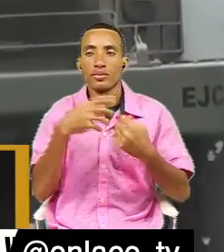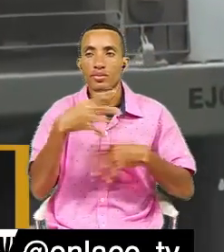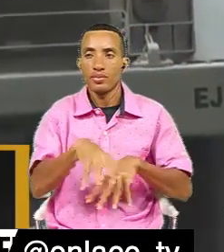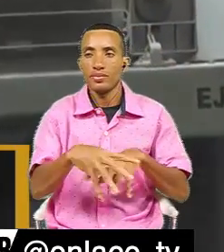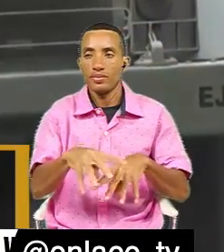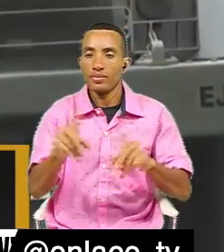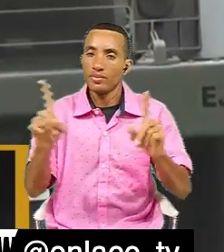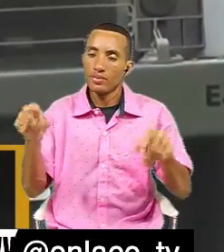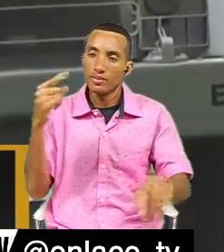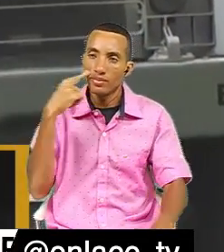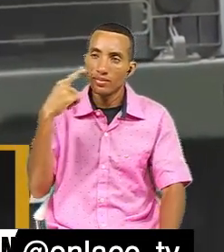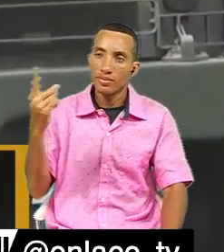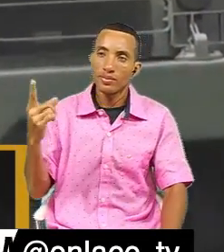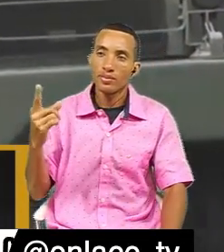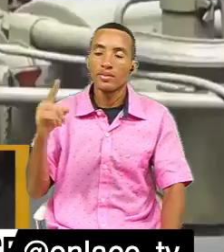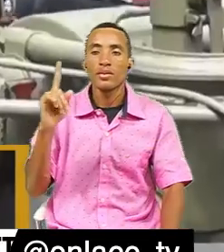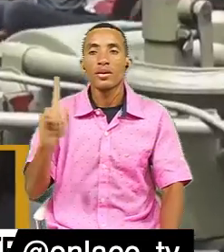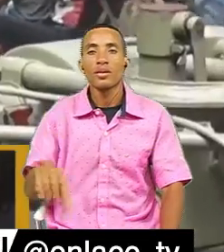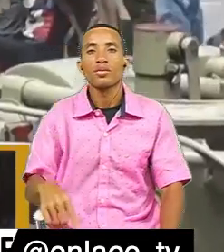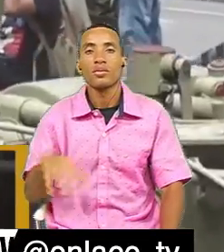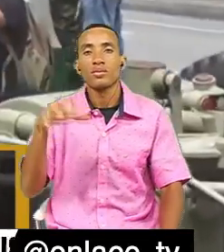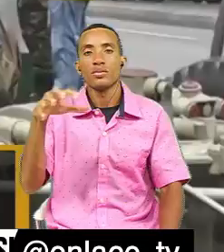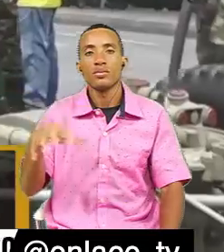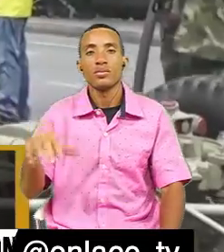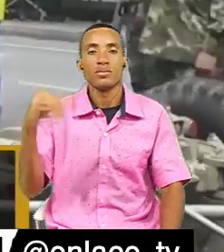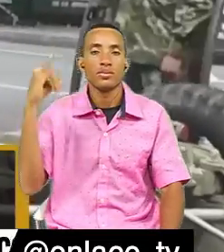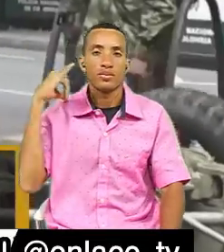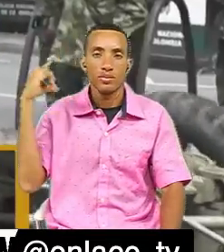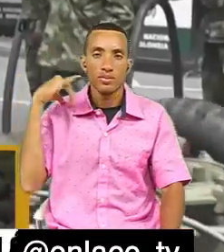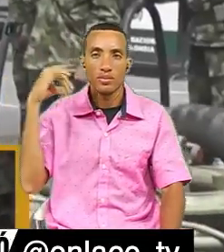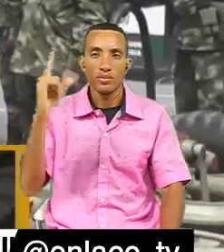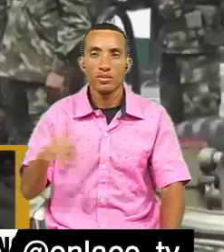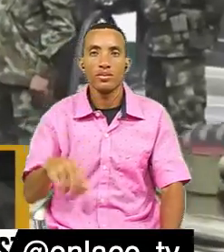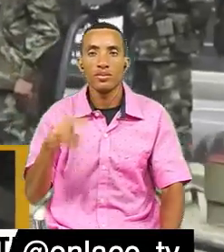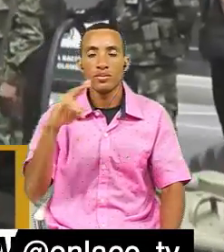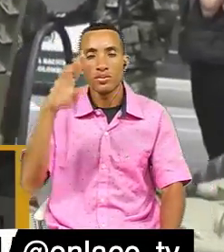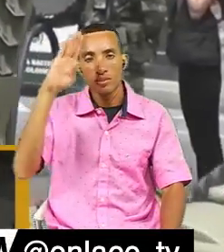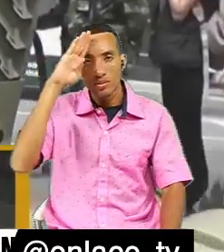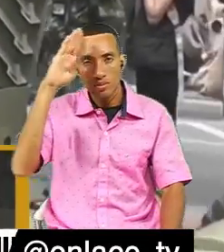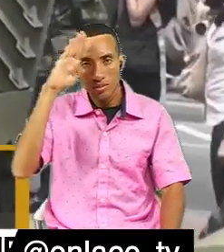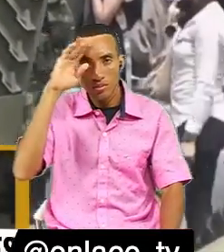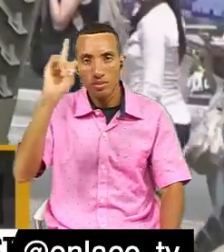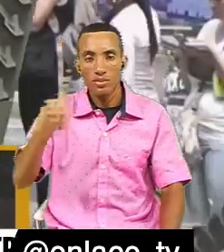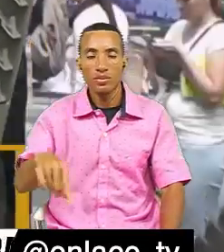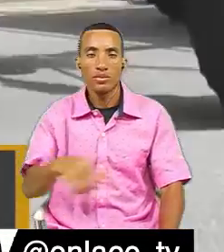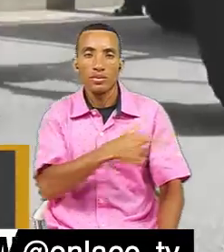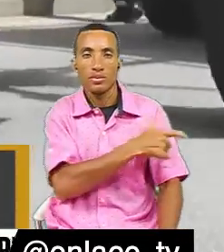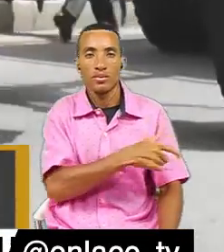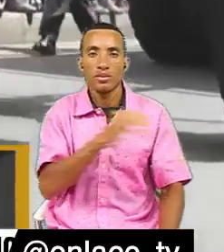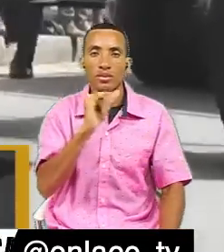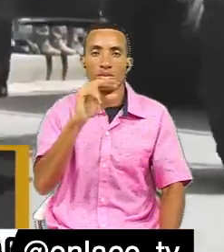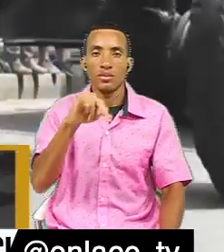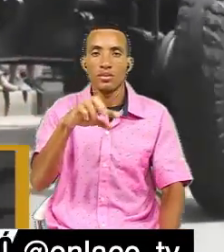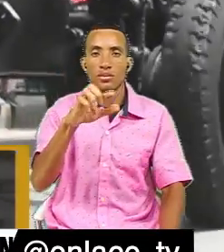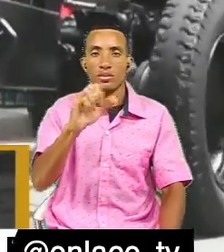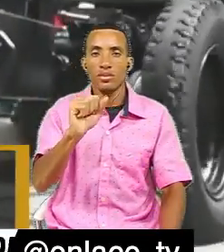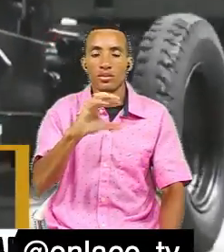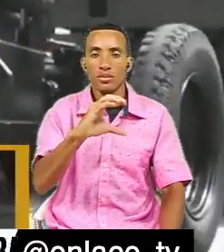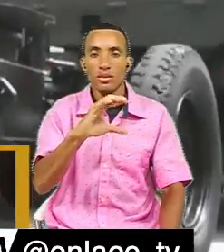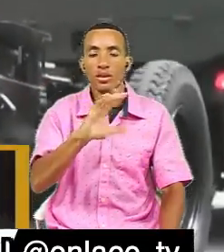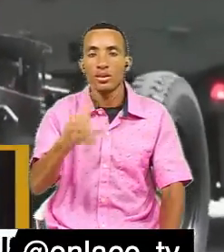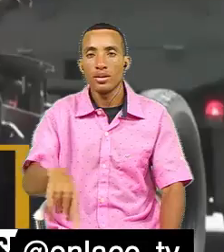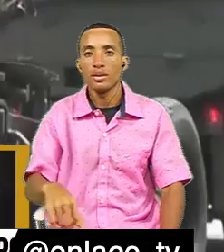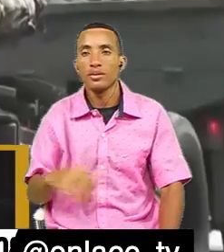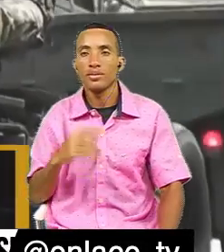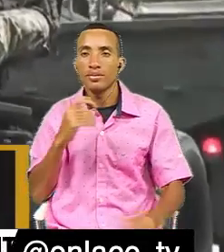con unidades del Ejército Nacional, de la Policía Nacional, del INPEC, de la Defensa Civil.